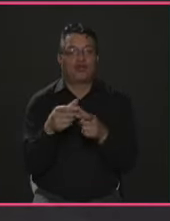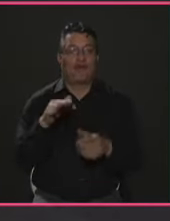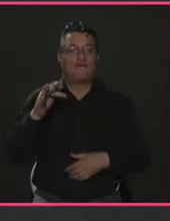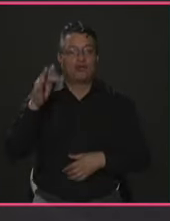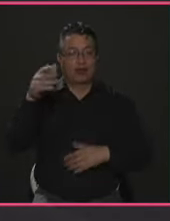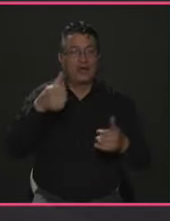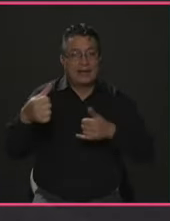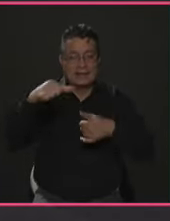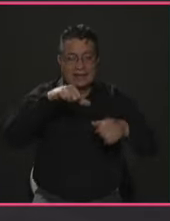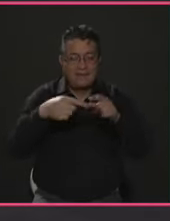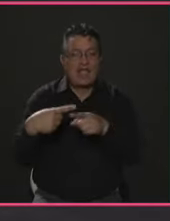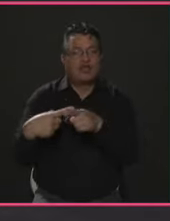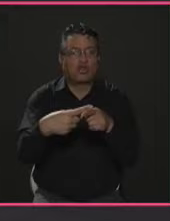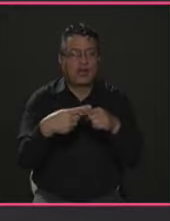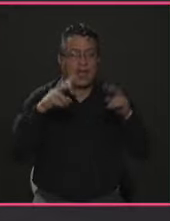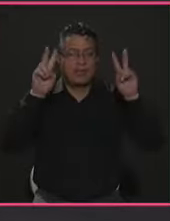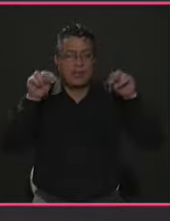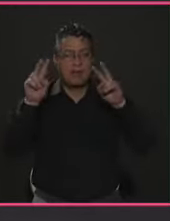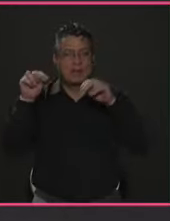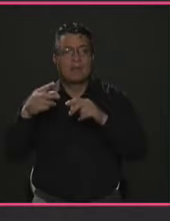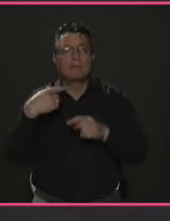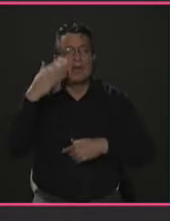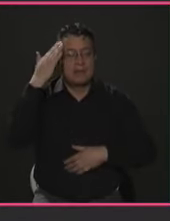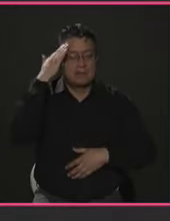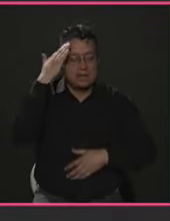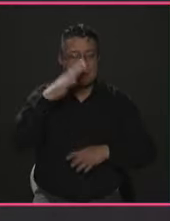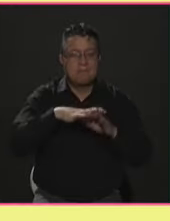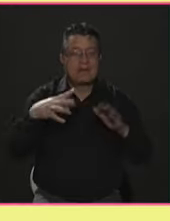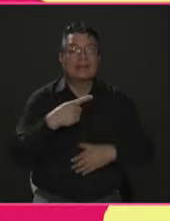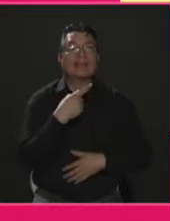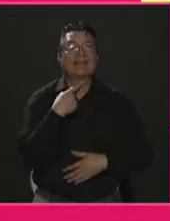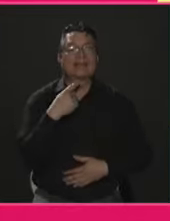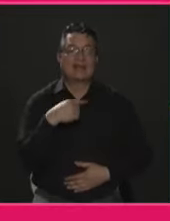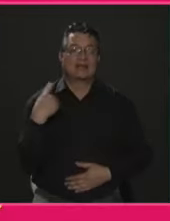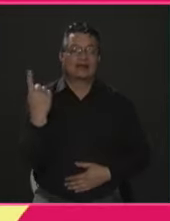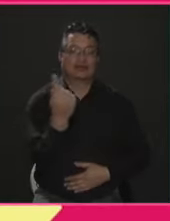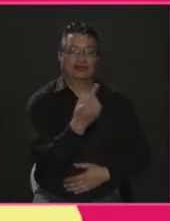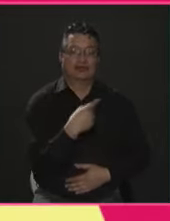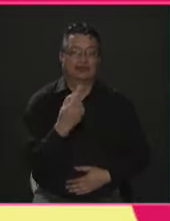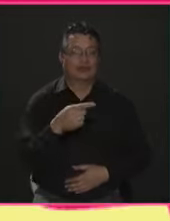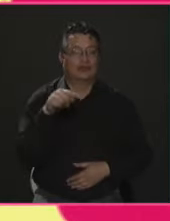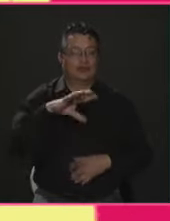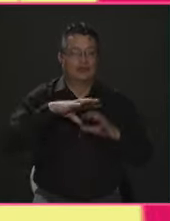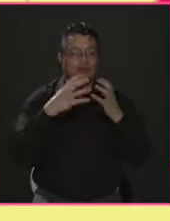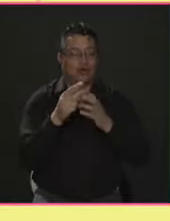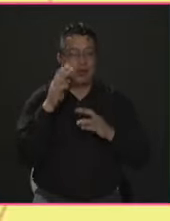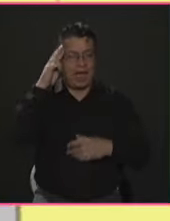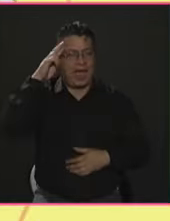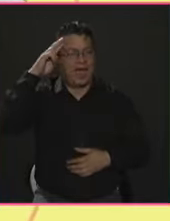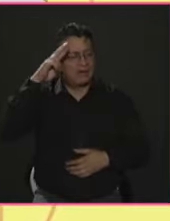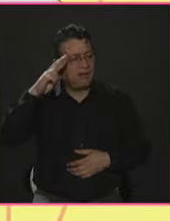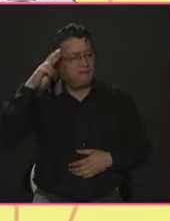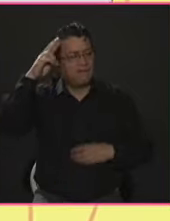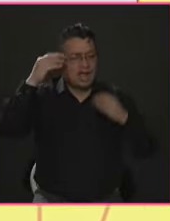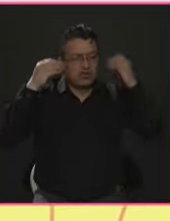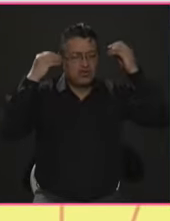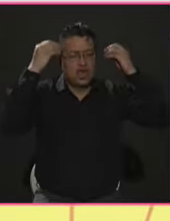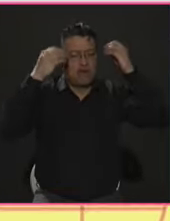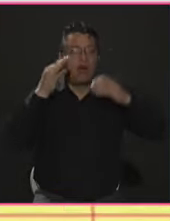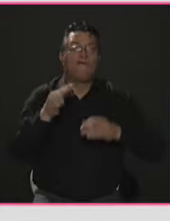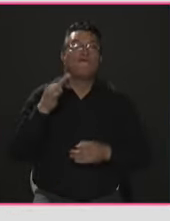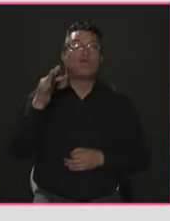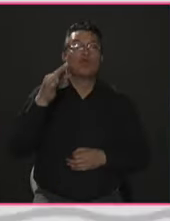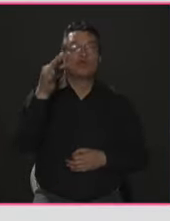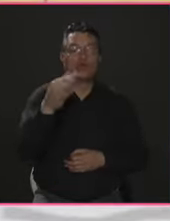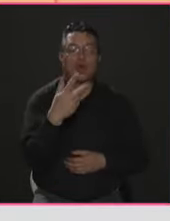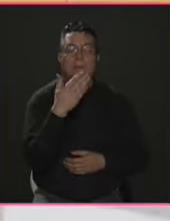científica y social con las Mentes más interesantes de nuestro planeta una reflexión para pensar un futuro cada vez más